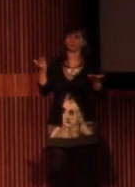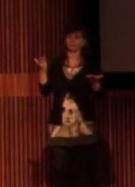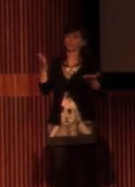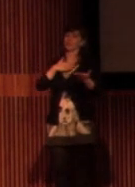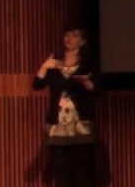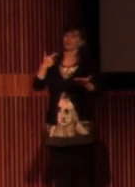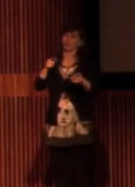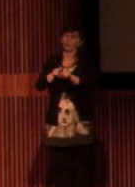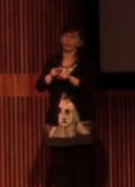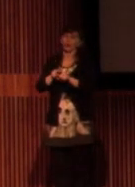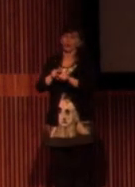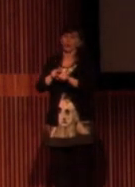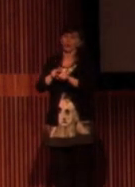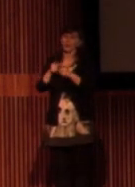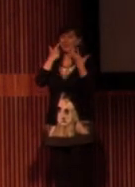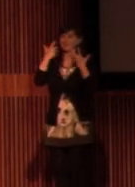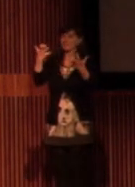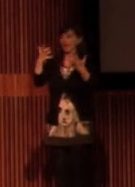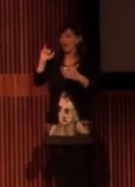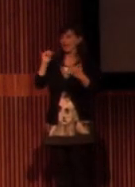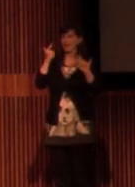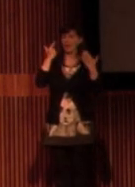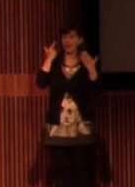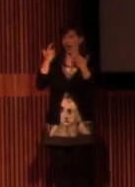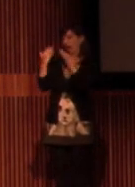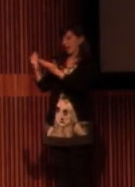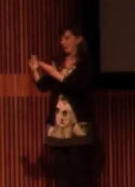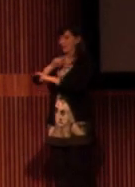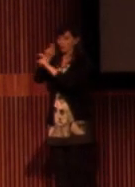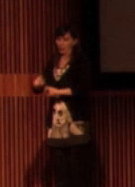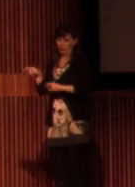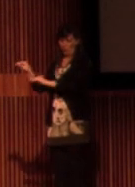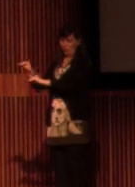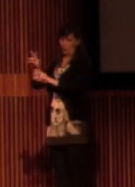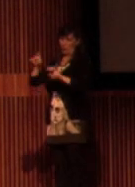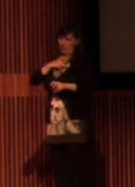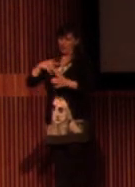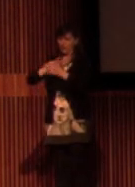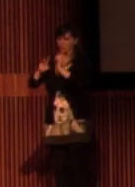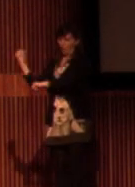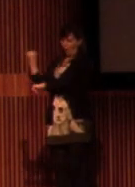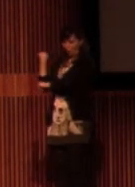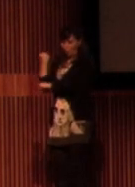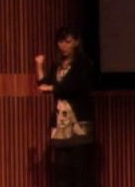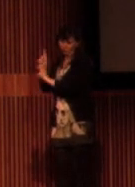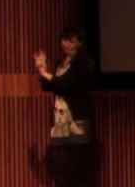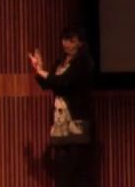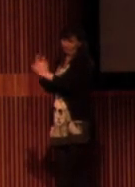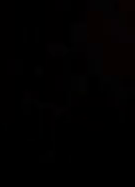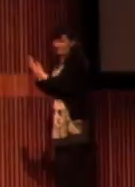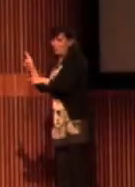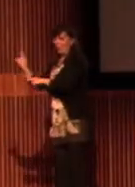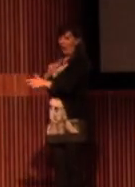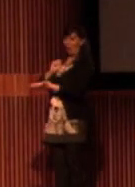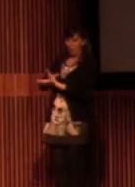Quero destacar e agradecer a labor da Fundación Nova Caixa Galicia por o seu apoio, por a súa